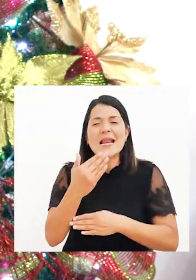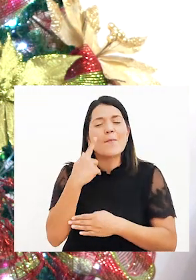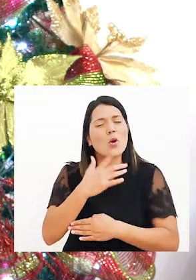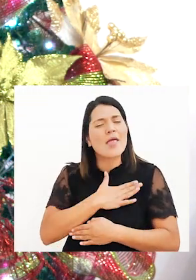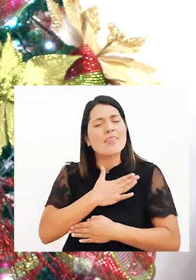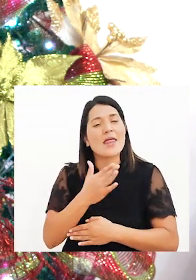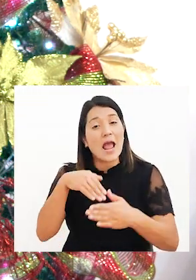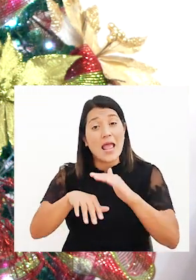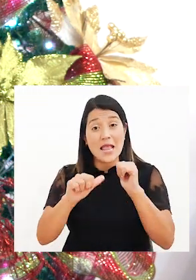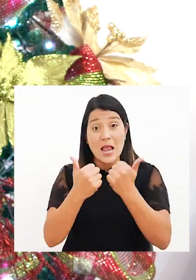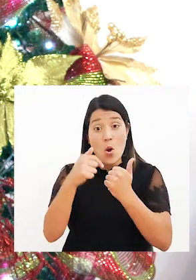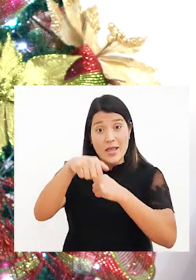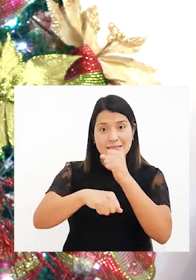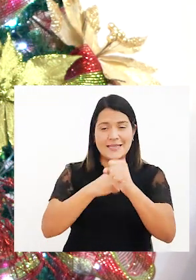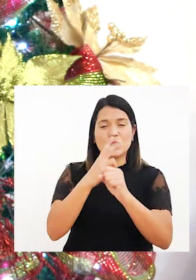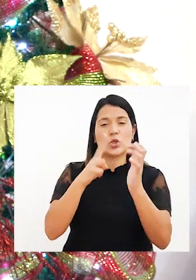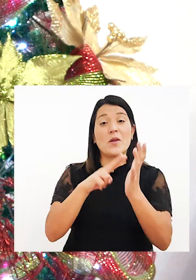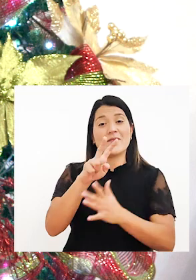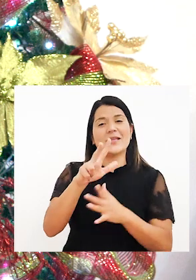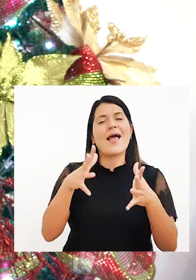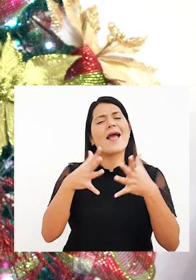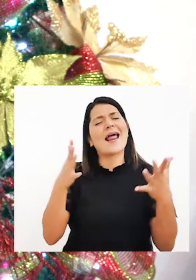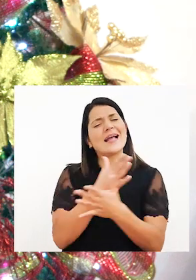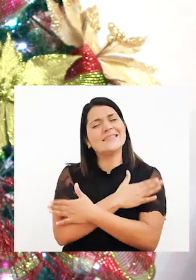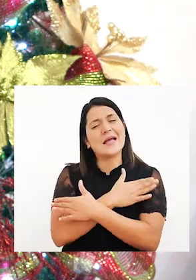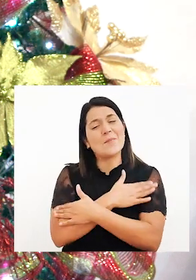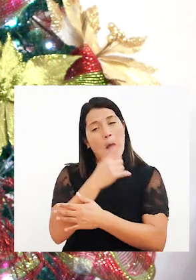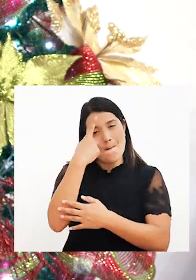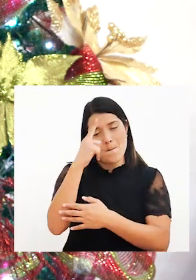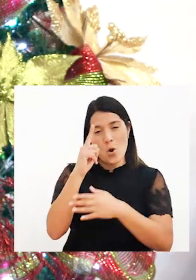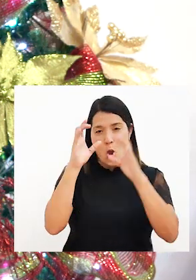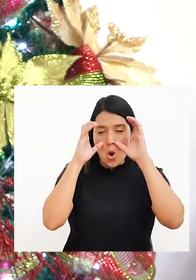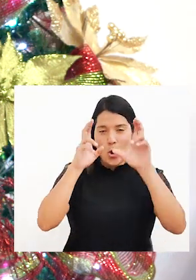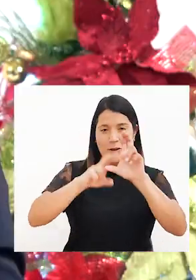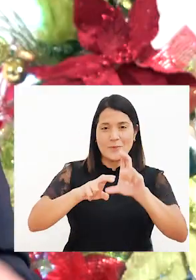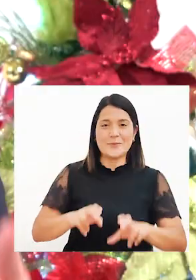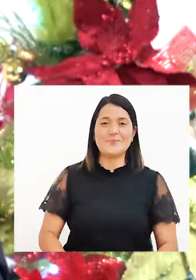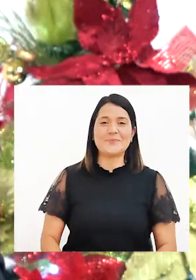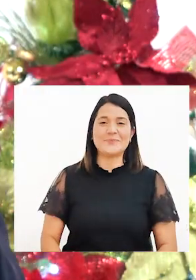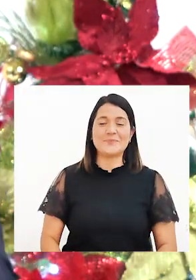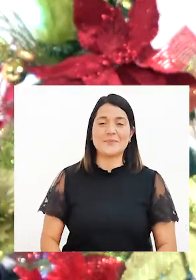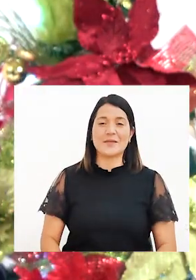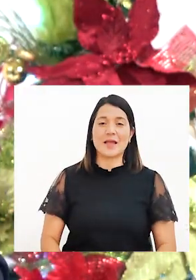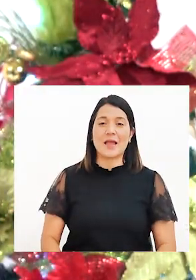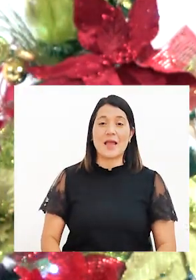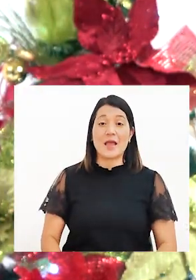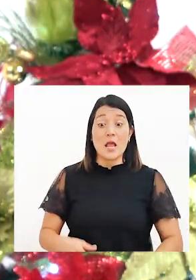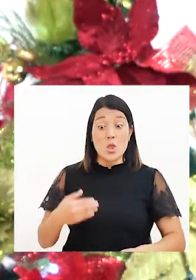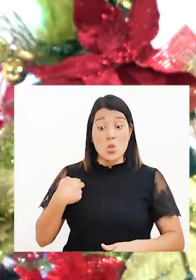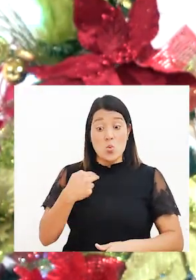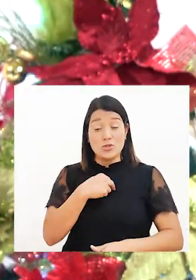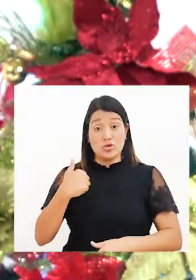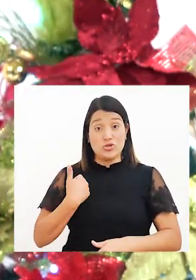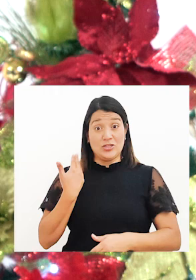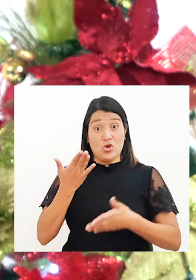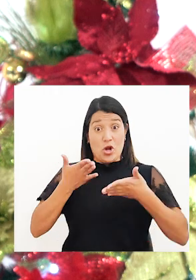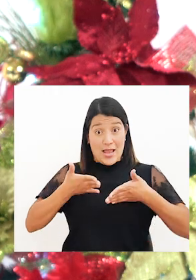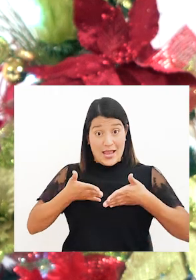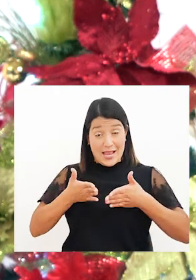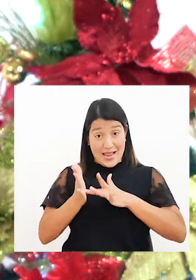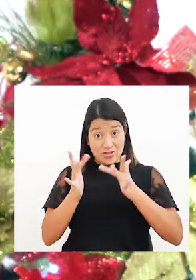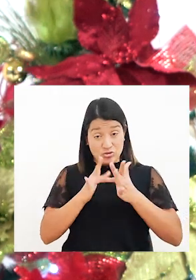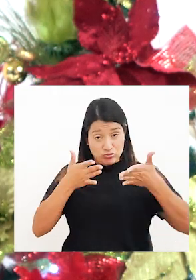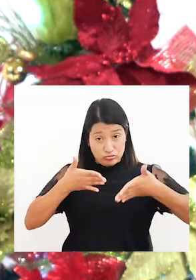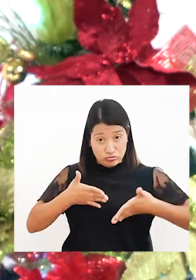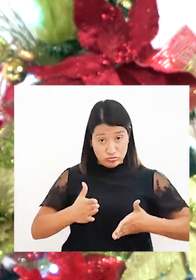aulas este 2023. Un abrazo enorme de parte de esta corporación Colipro. Que la luz del nacimiento de nuestro Señor Jesús ilumine